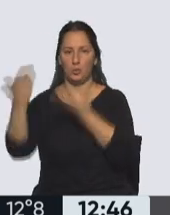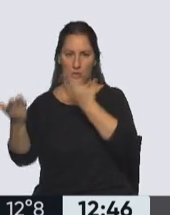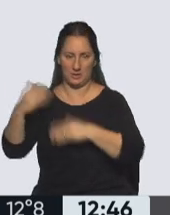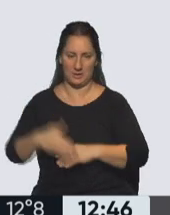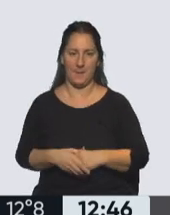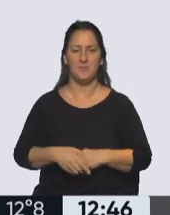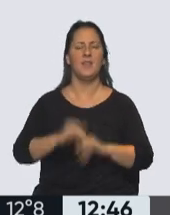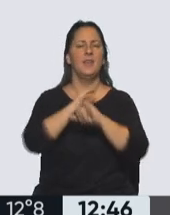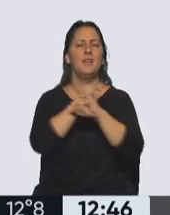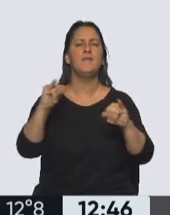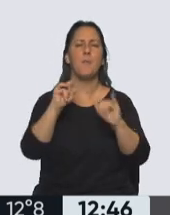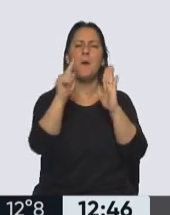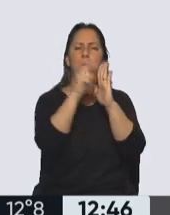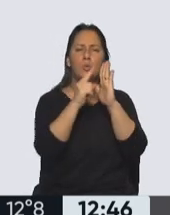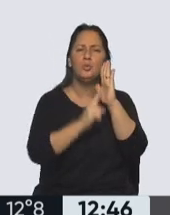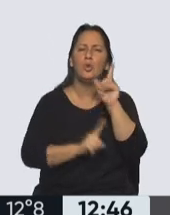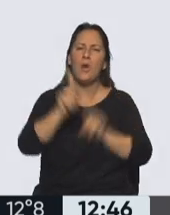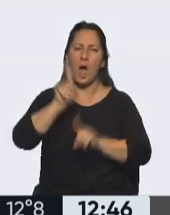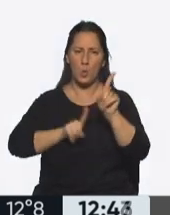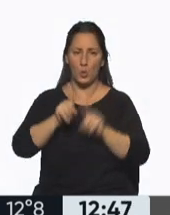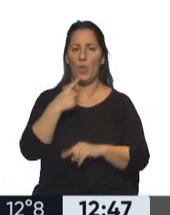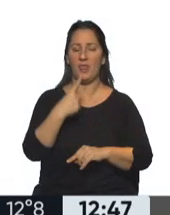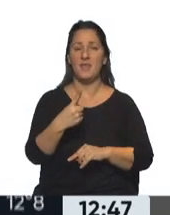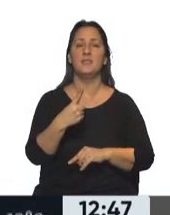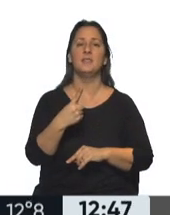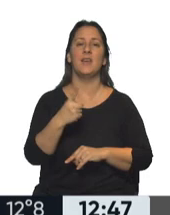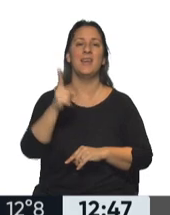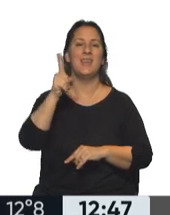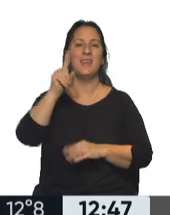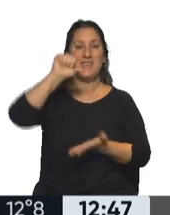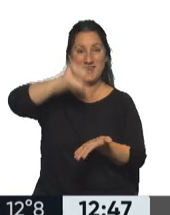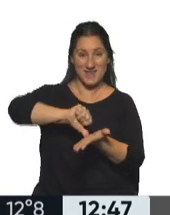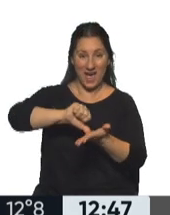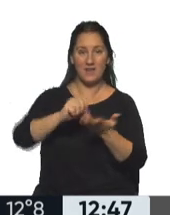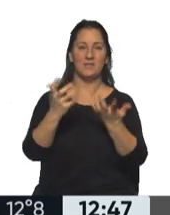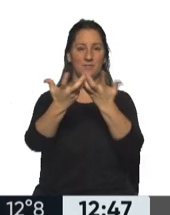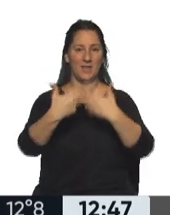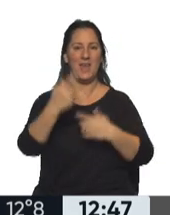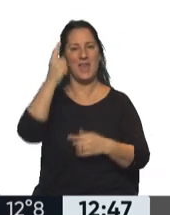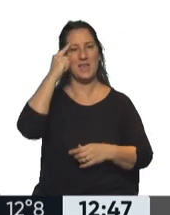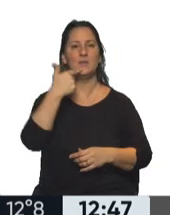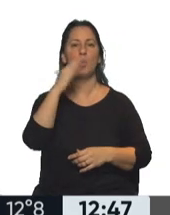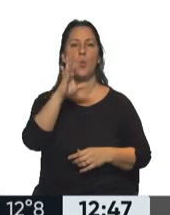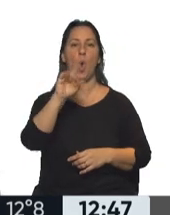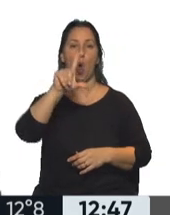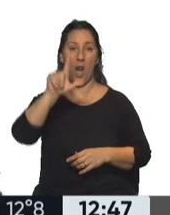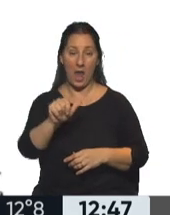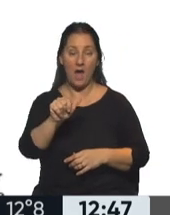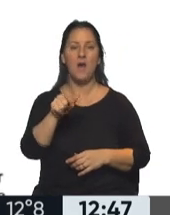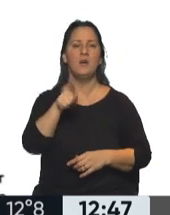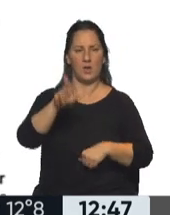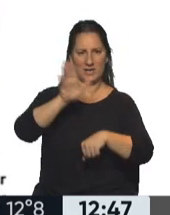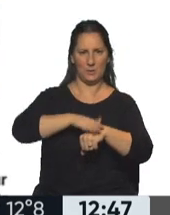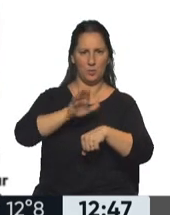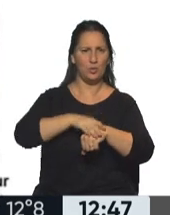puntos de este informe completo una de ellas indica que justamente el régimen iraní y la organización que hizbollah a través de la ceja dinámica que fueron los